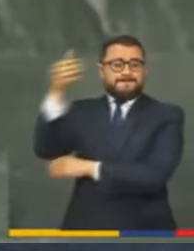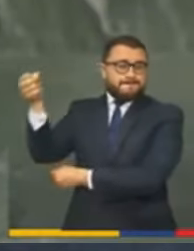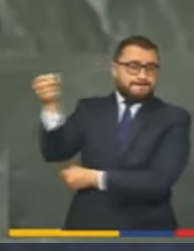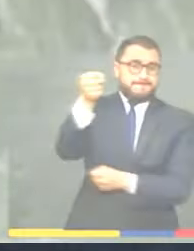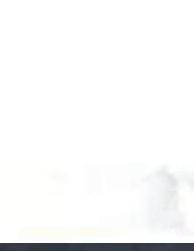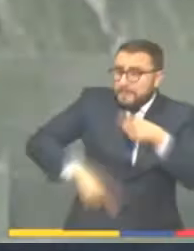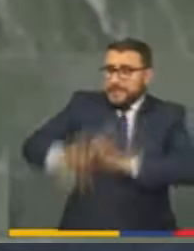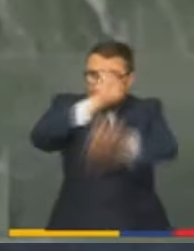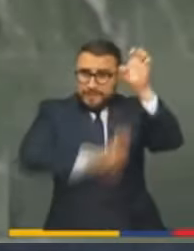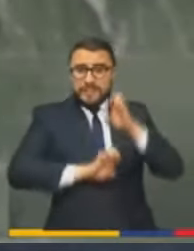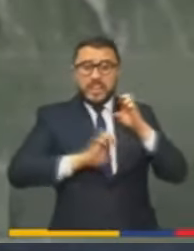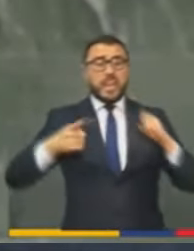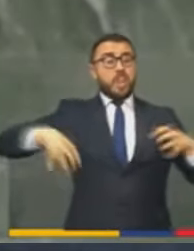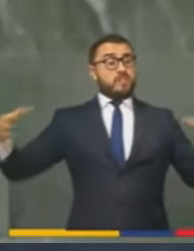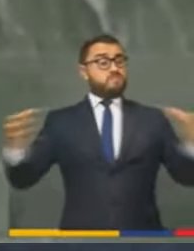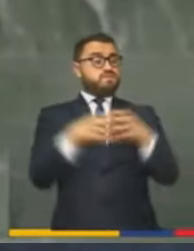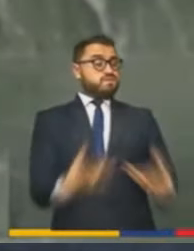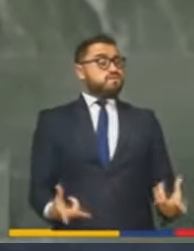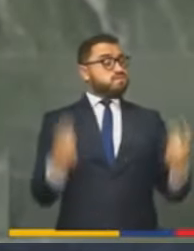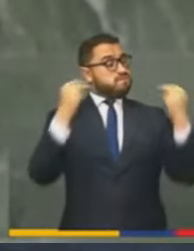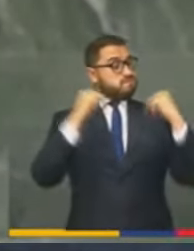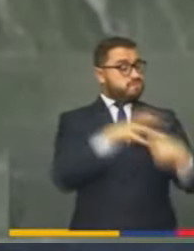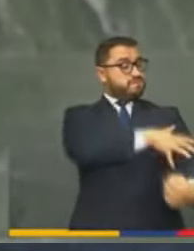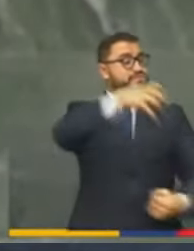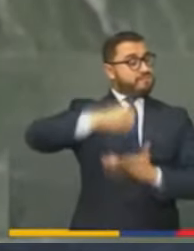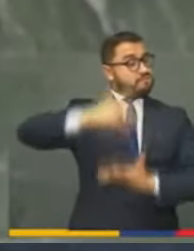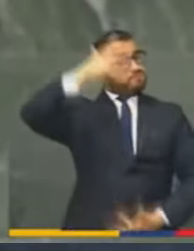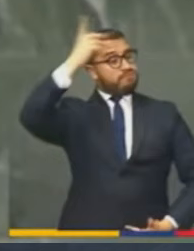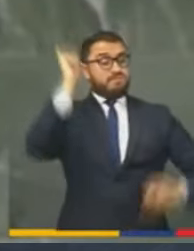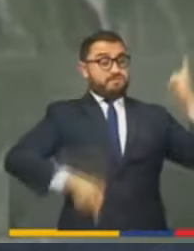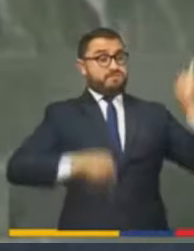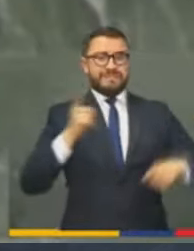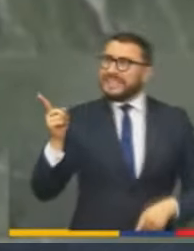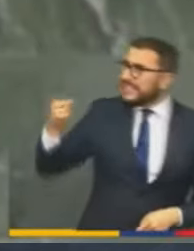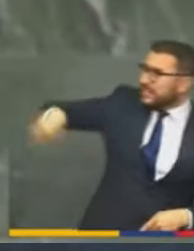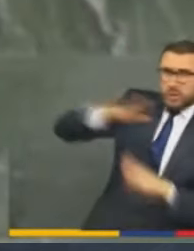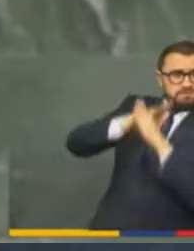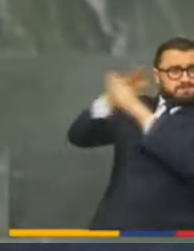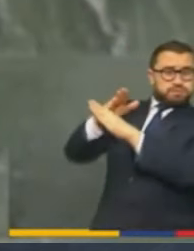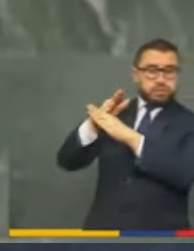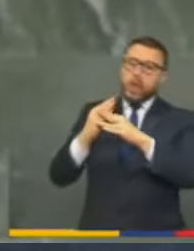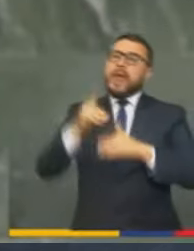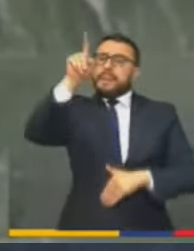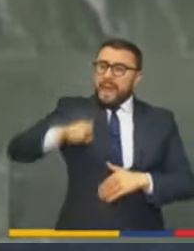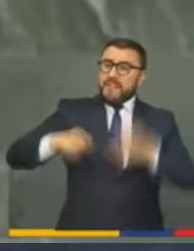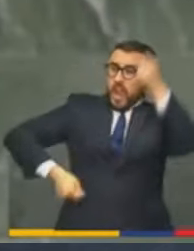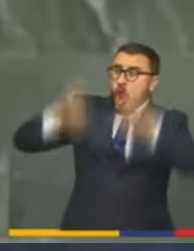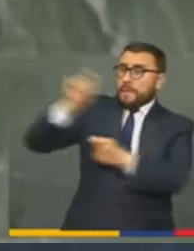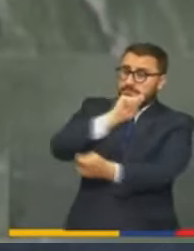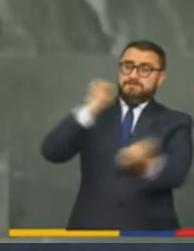en el planeta. Una nueva riqueza debe construirse, ya no basada en el petróleo, sino